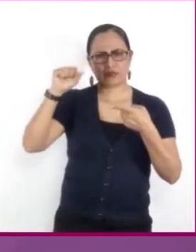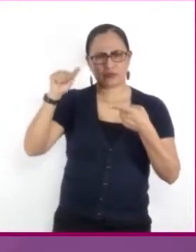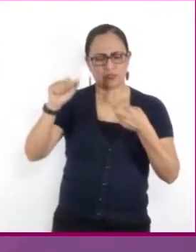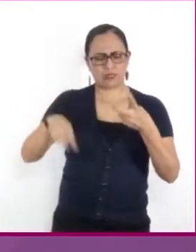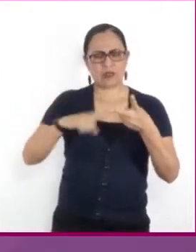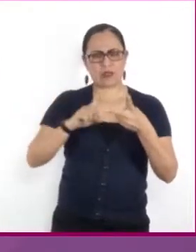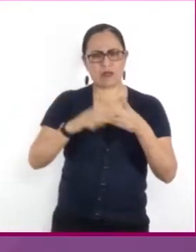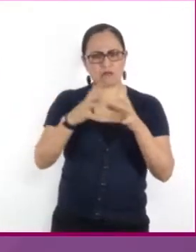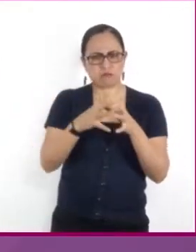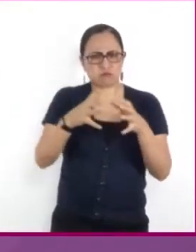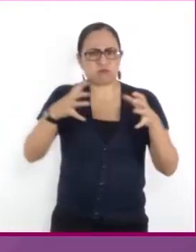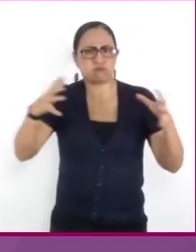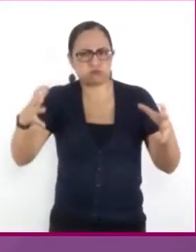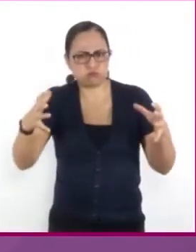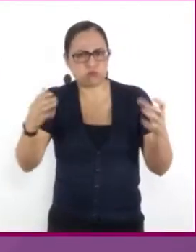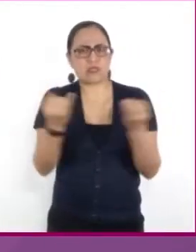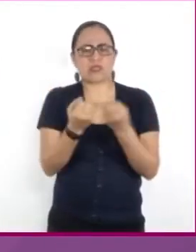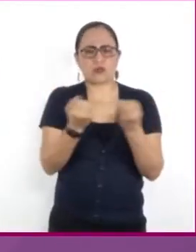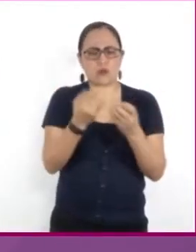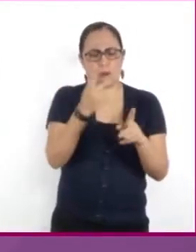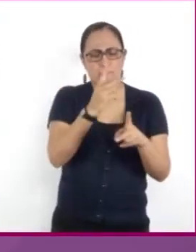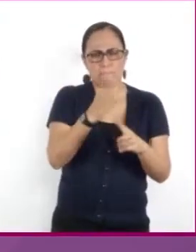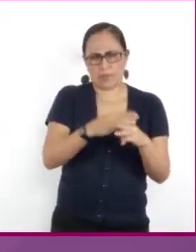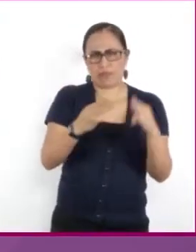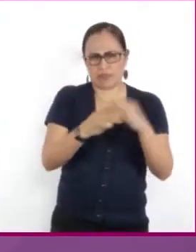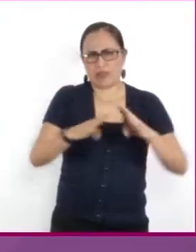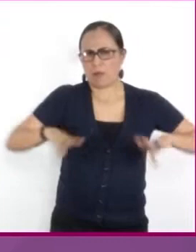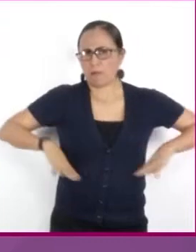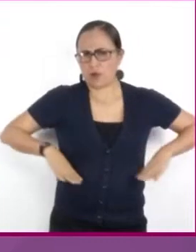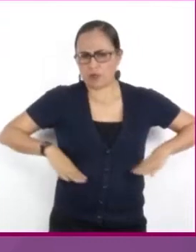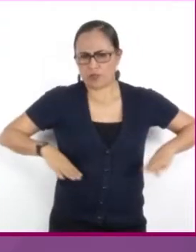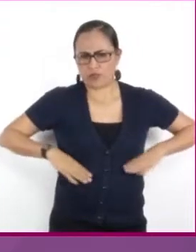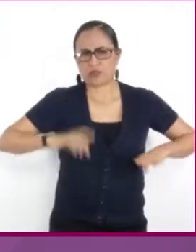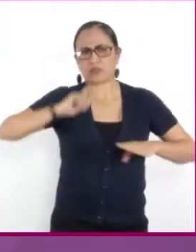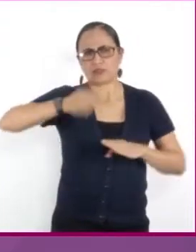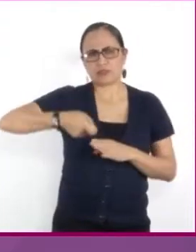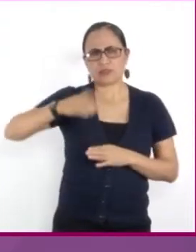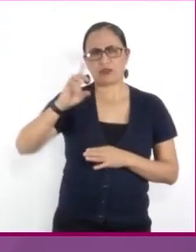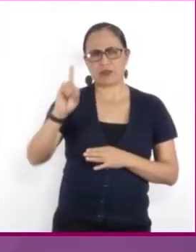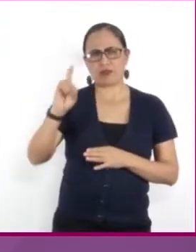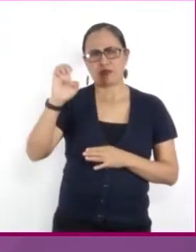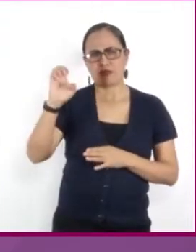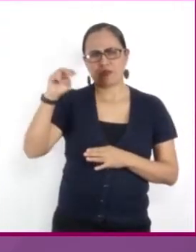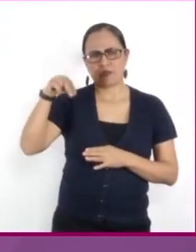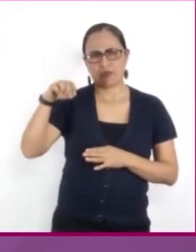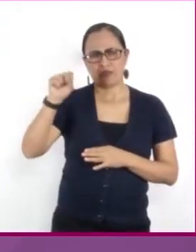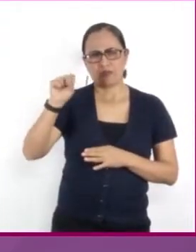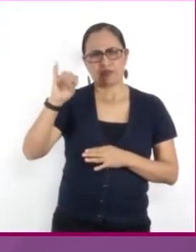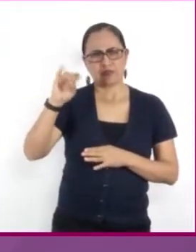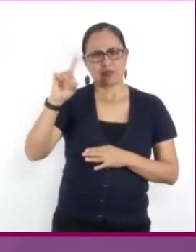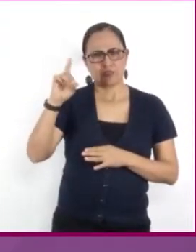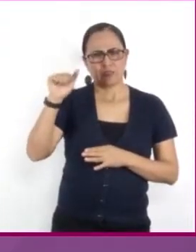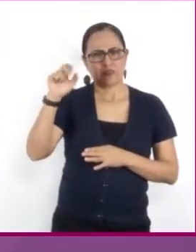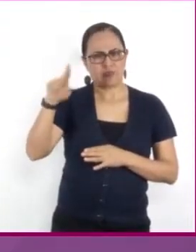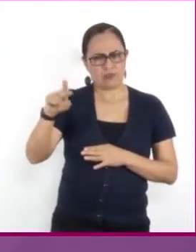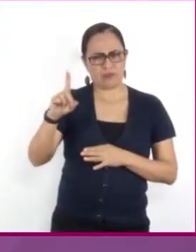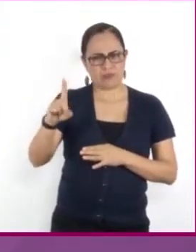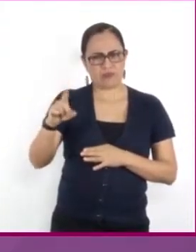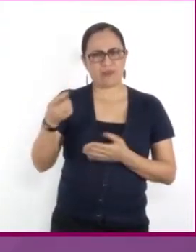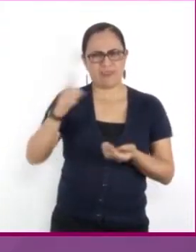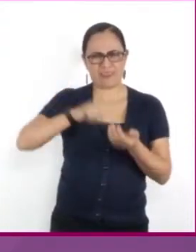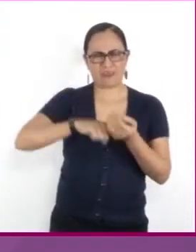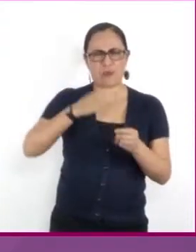conocer otra propiedad de la materia: la densidad del material del que está hecho el objeto.